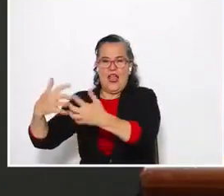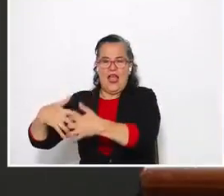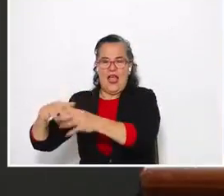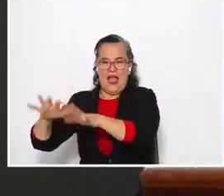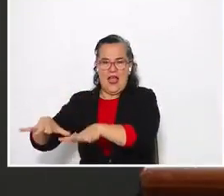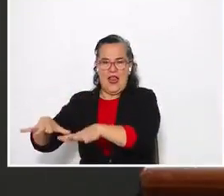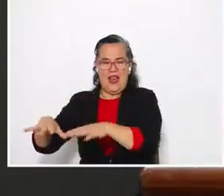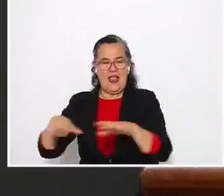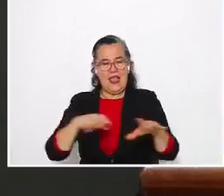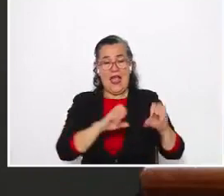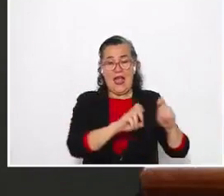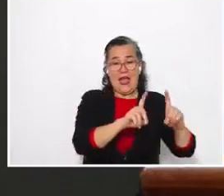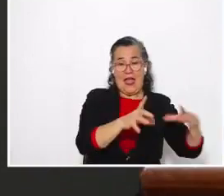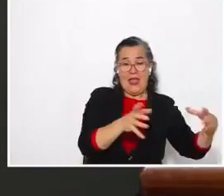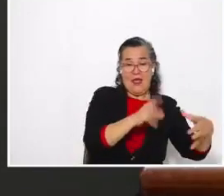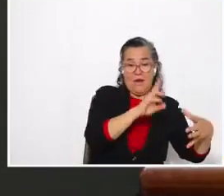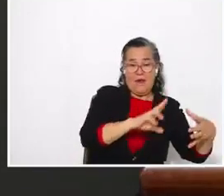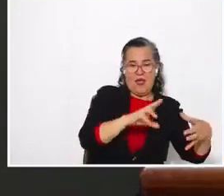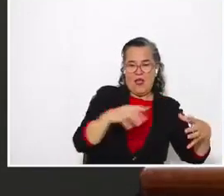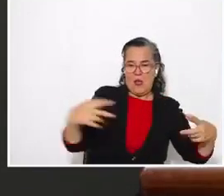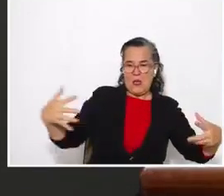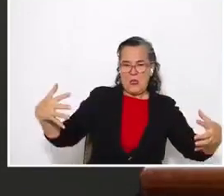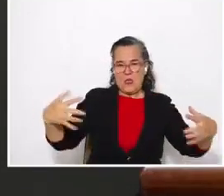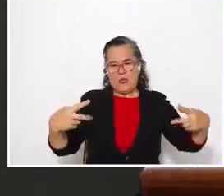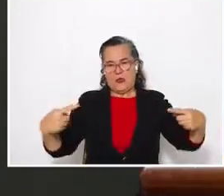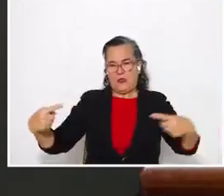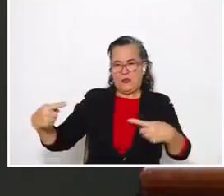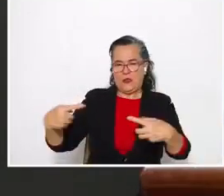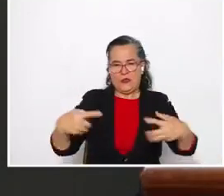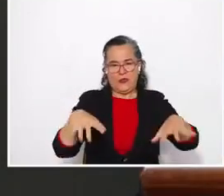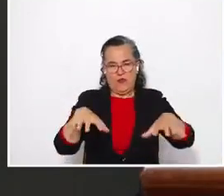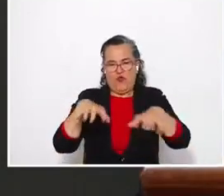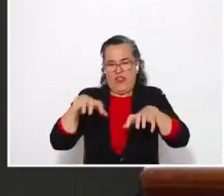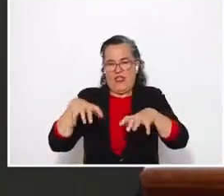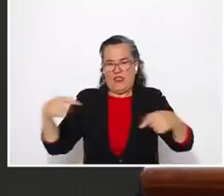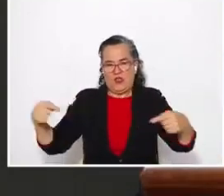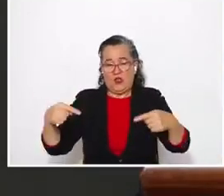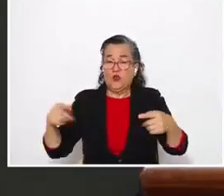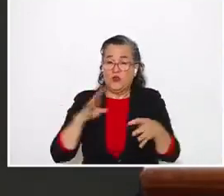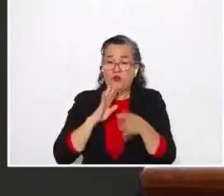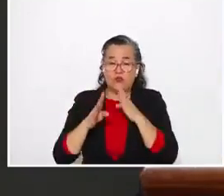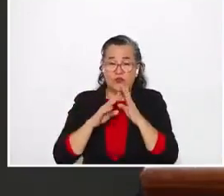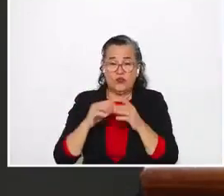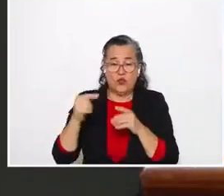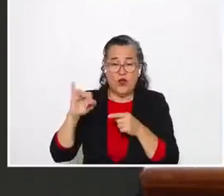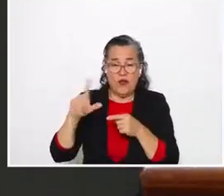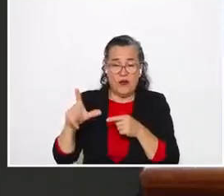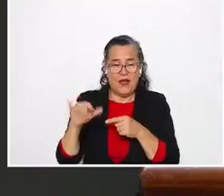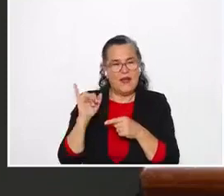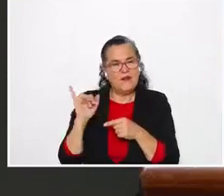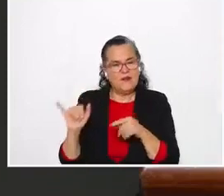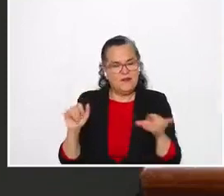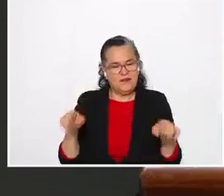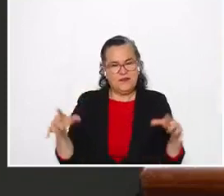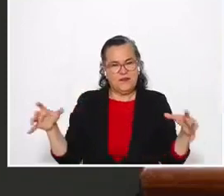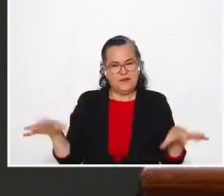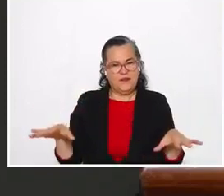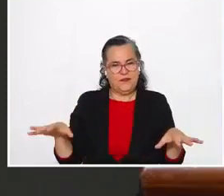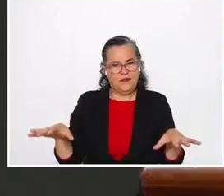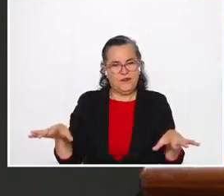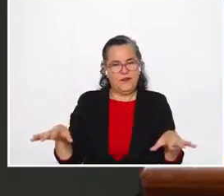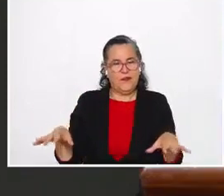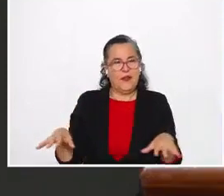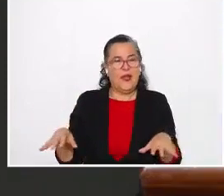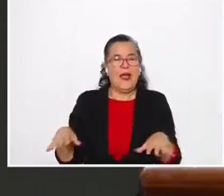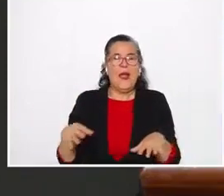y la academia, que de alguna manera comentaba don Gabriel. Y es que, por un lado, se